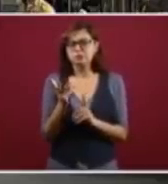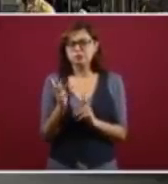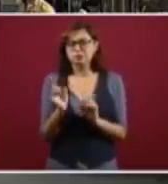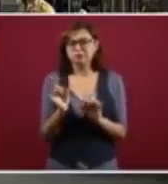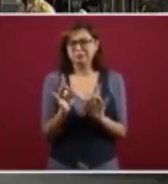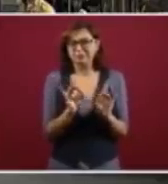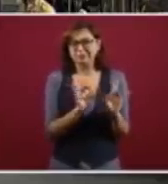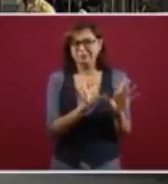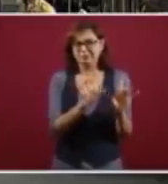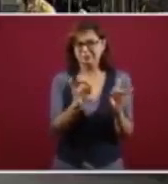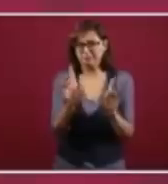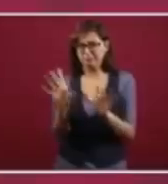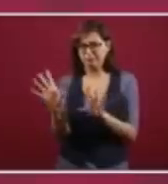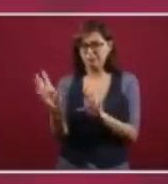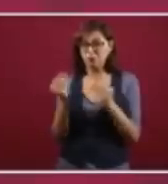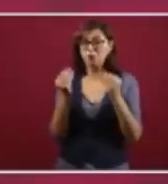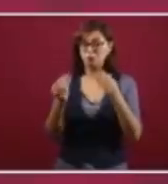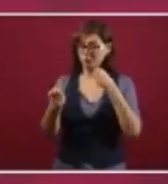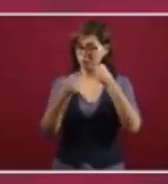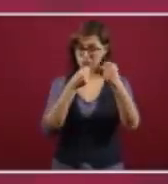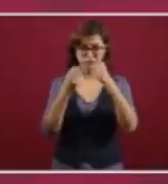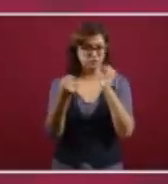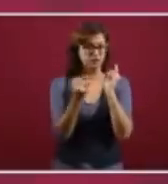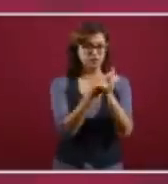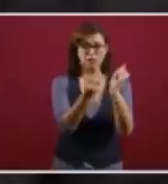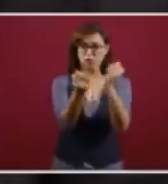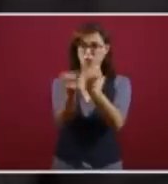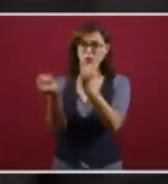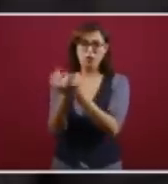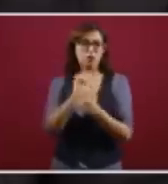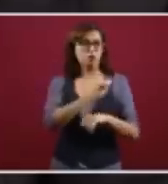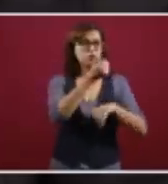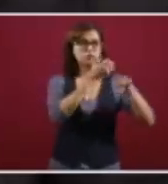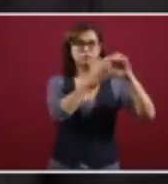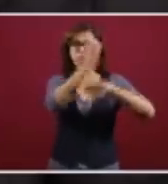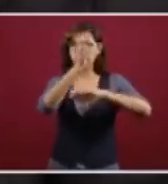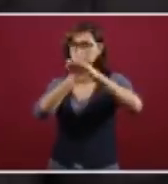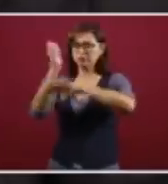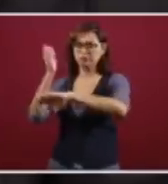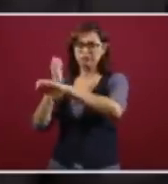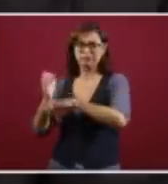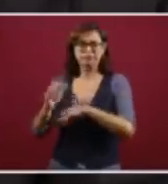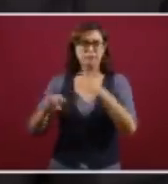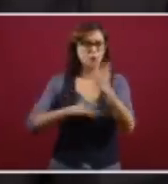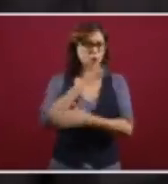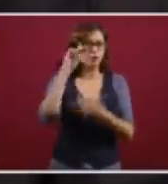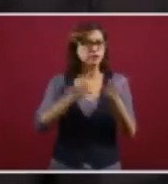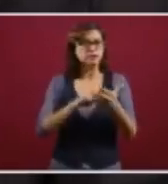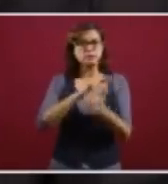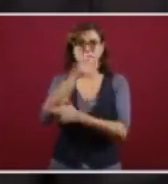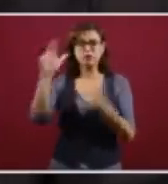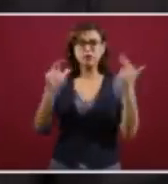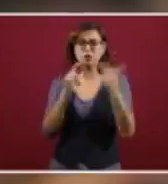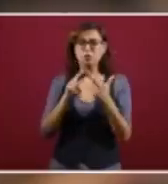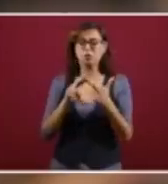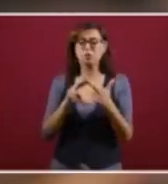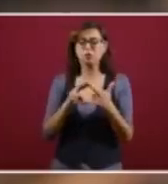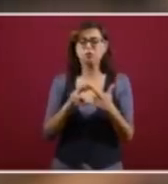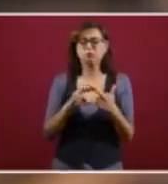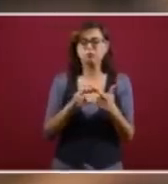están muchos periodistas en los estados, en las regiones, en los municipios. Como